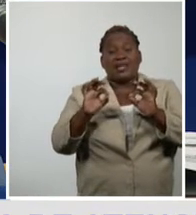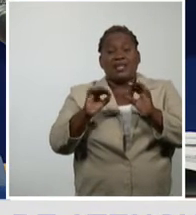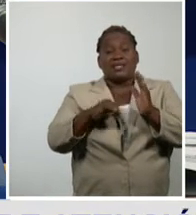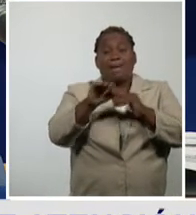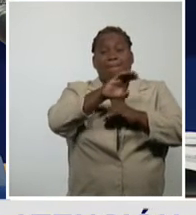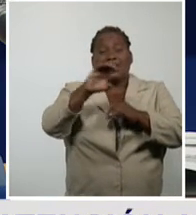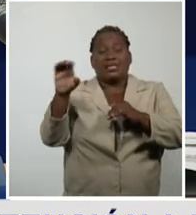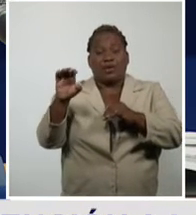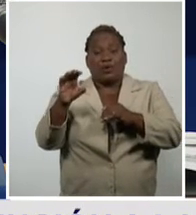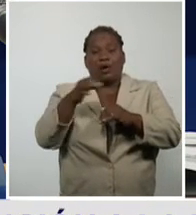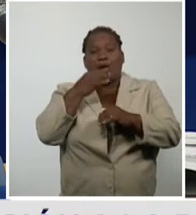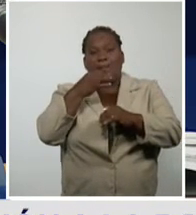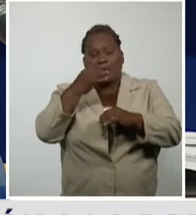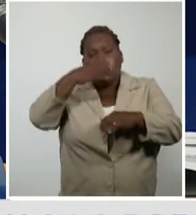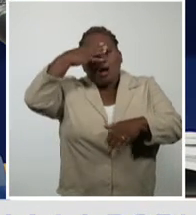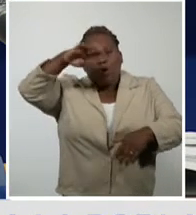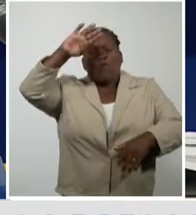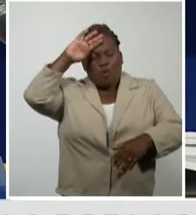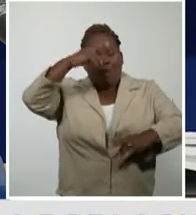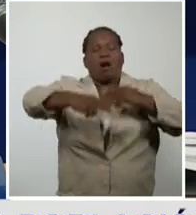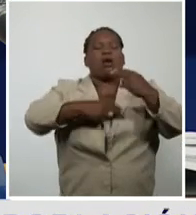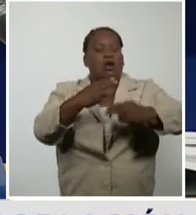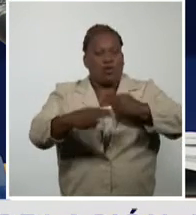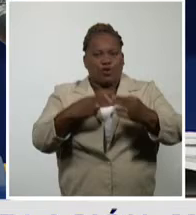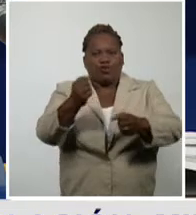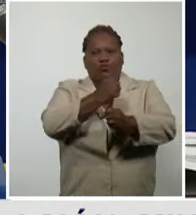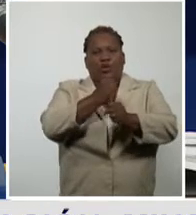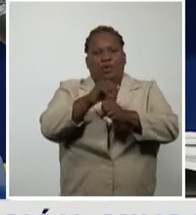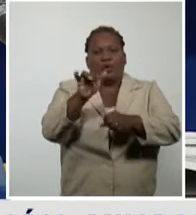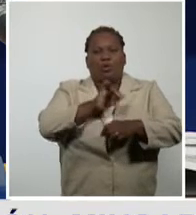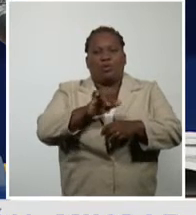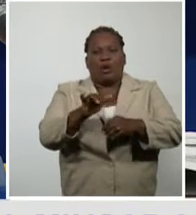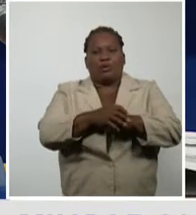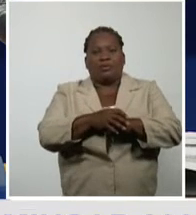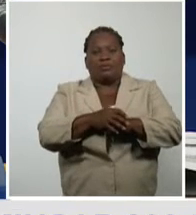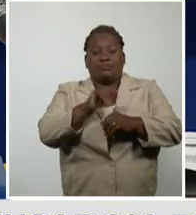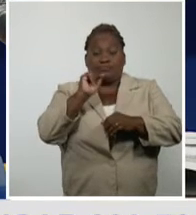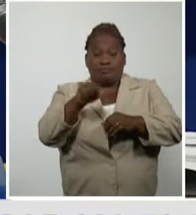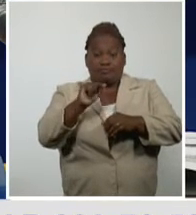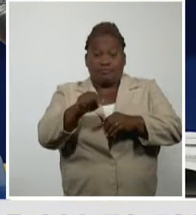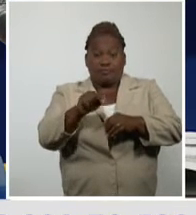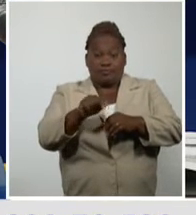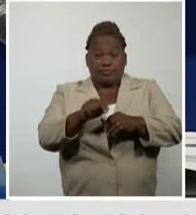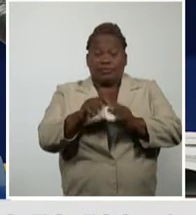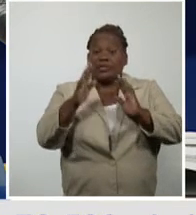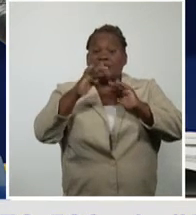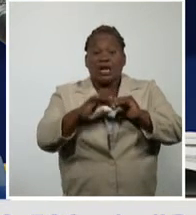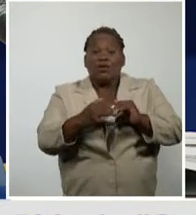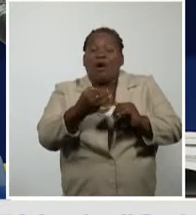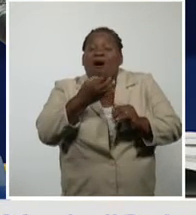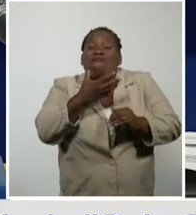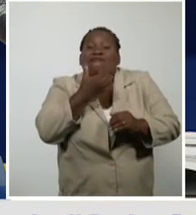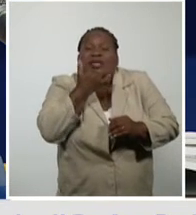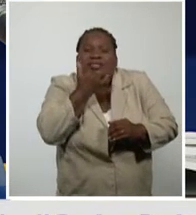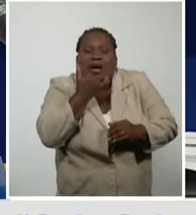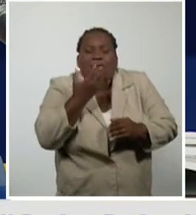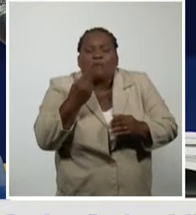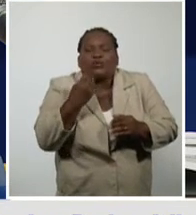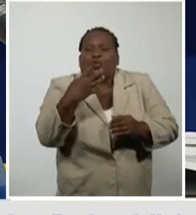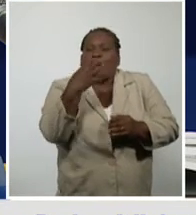pues me decía que en Cuba lo hemos utilizado. Al ser una maniobra no invasiva,